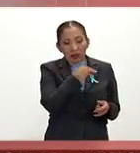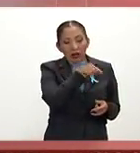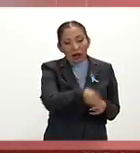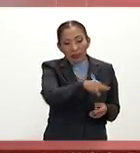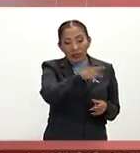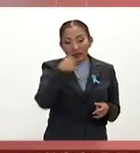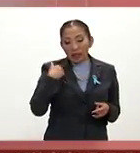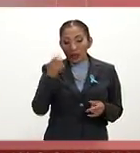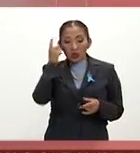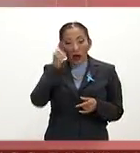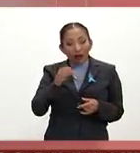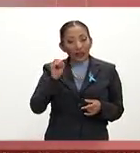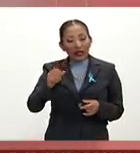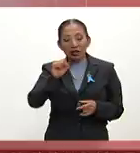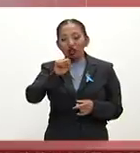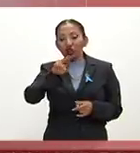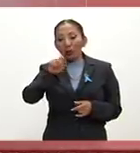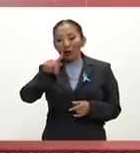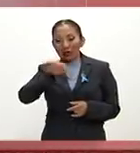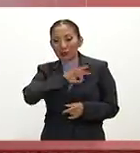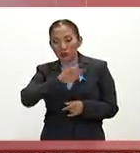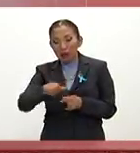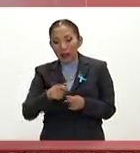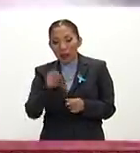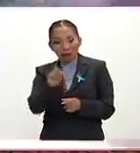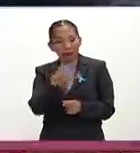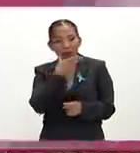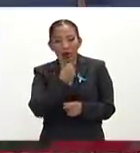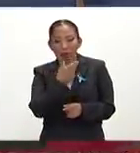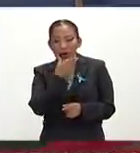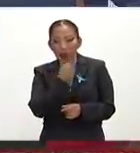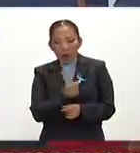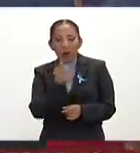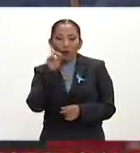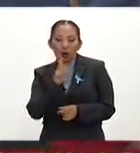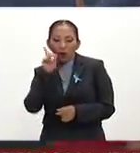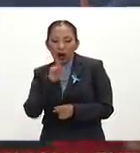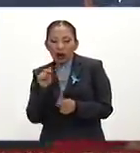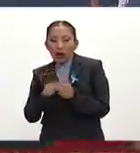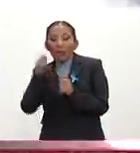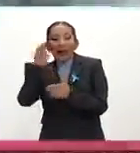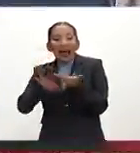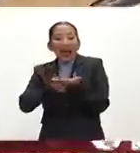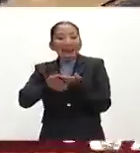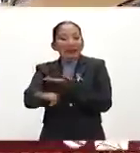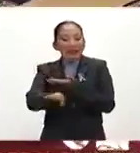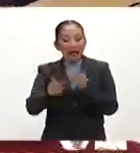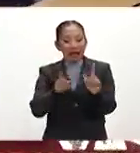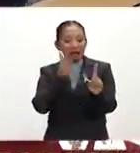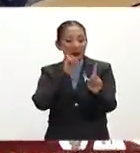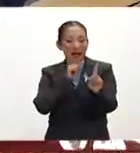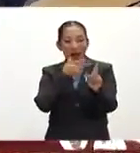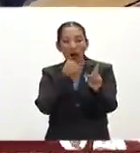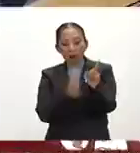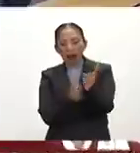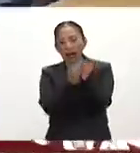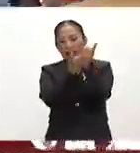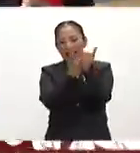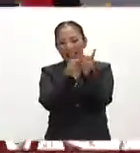tanto propietarios como suplentes fueran del mismo género, precisamente para poder evitar este tipo de